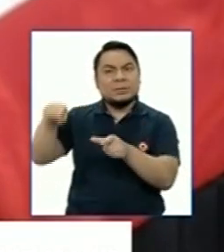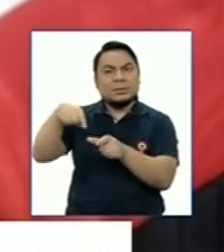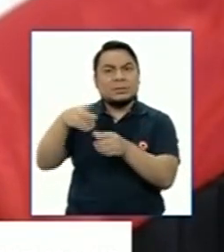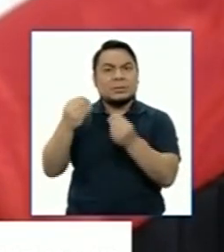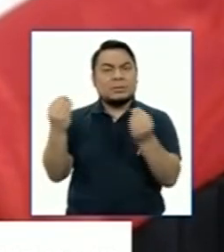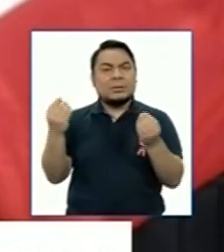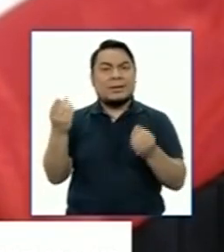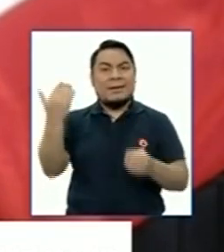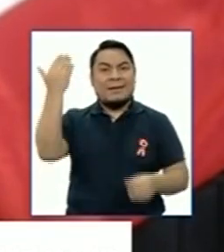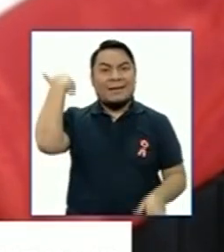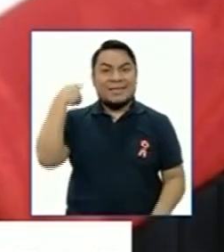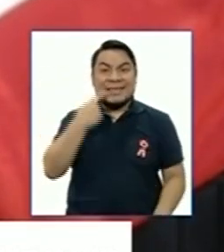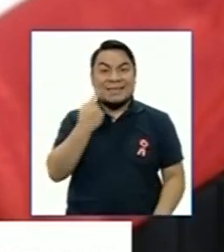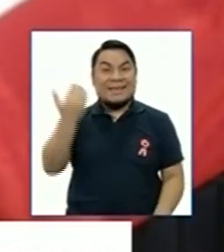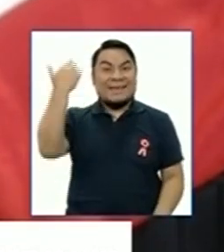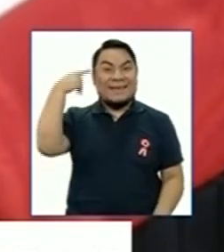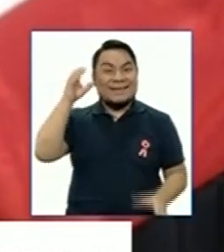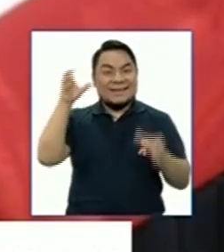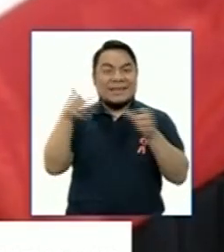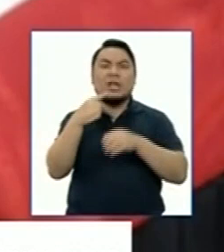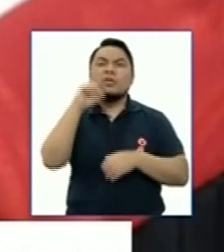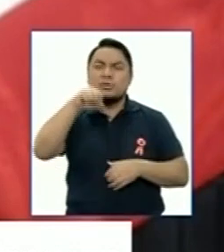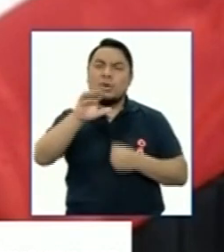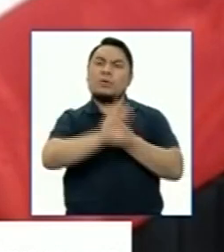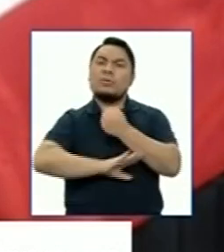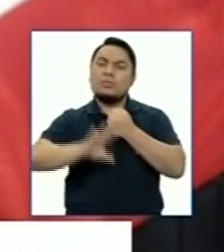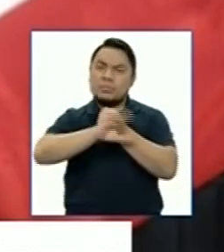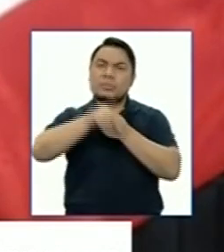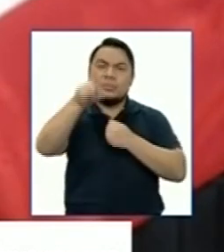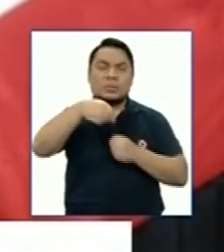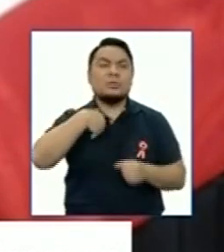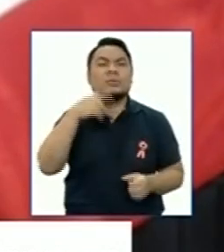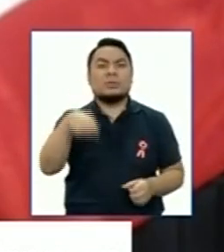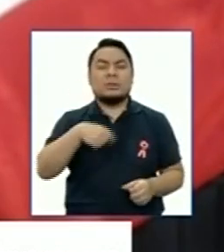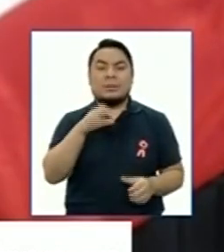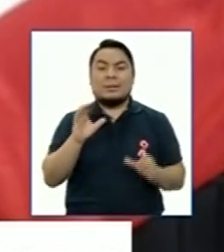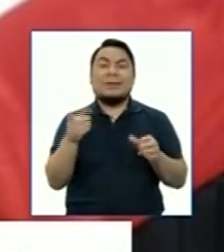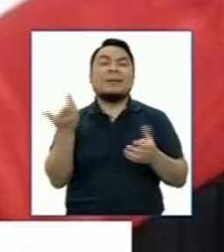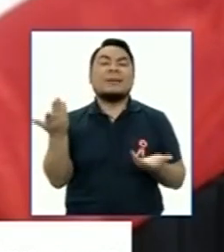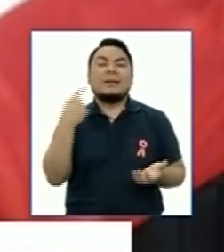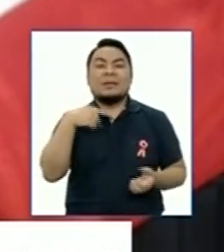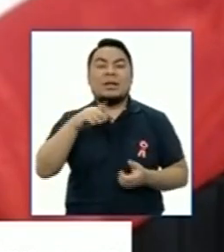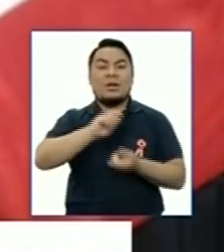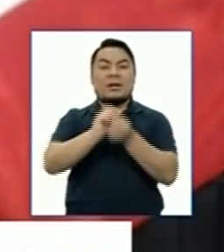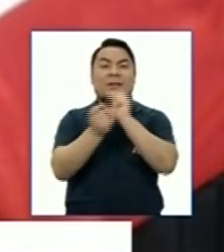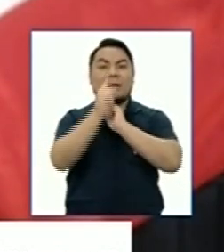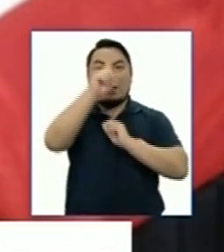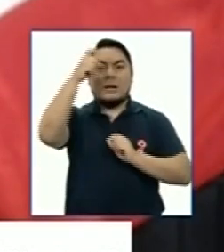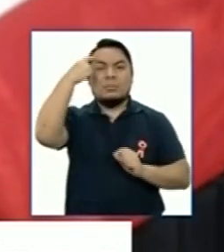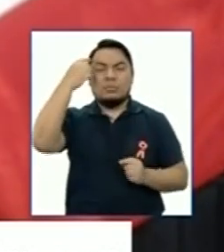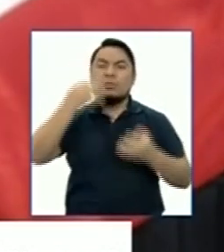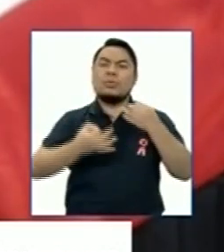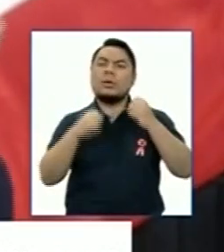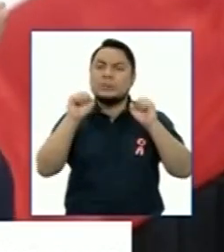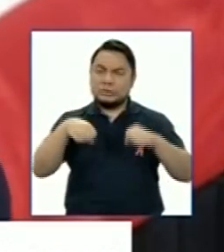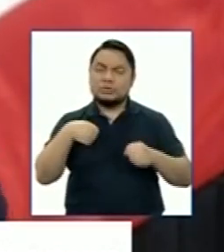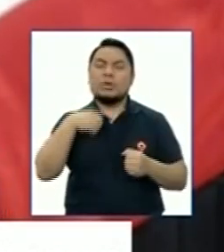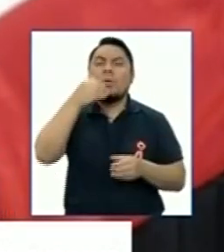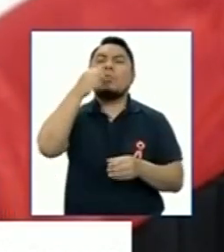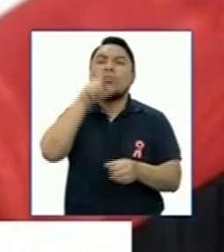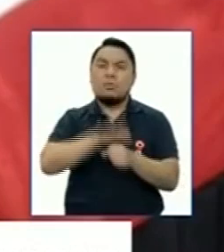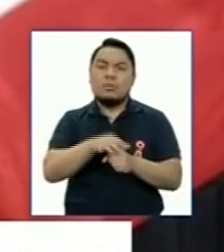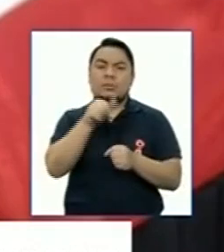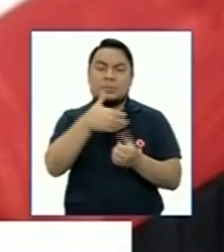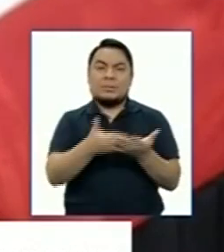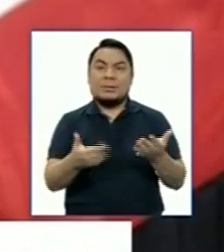del país a partir del 2021 entonces yo creo que ha sacado la cancha vemos la discusión de esa cancha el congreso